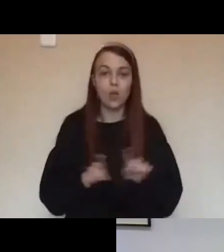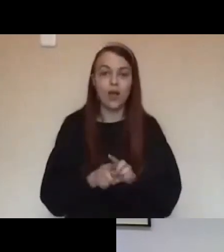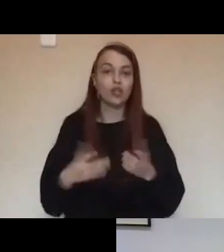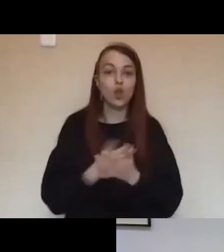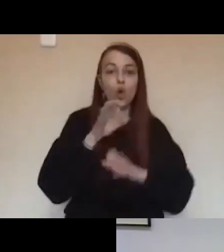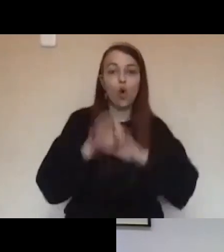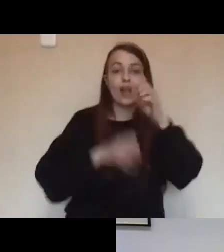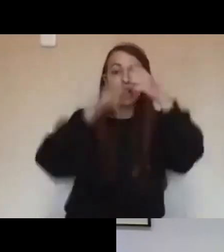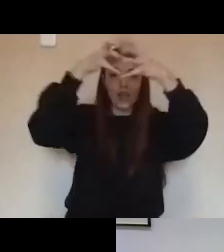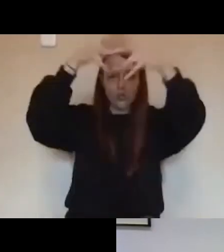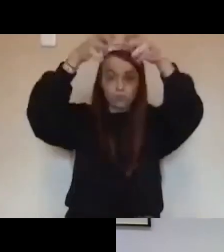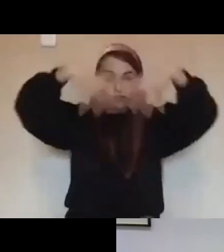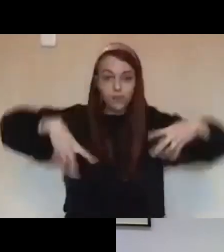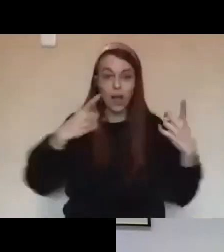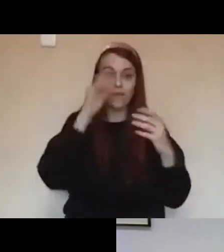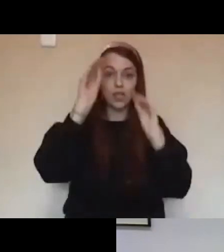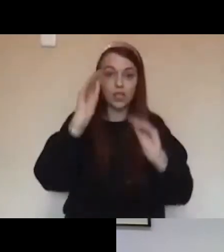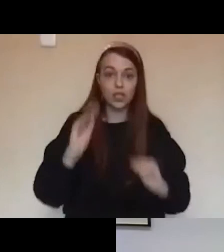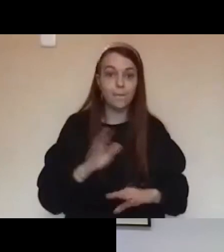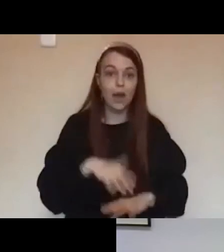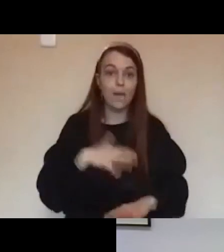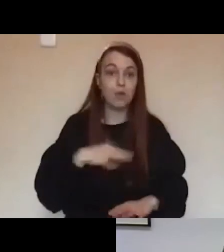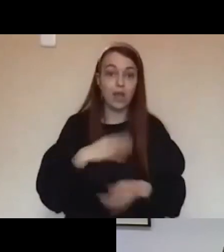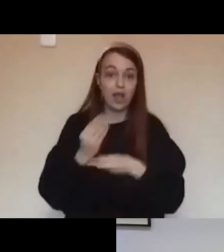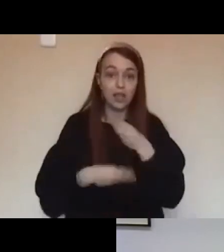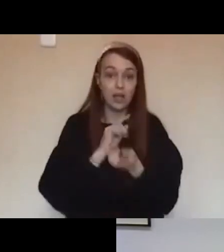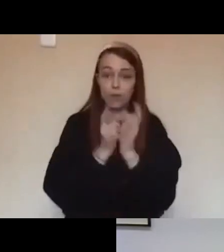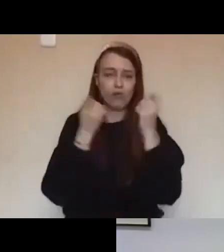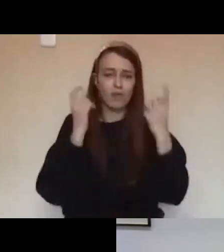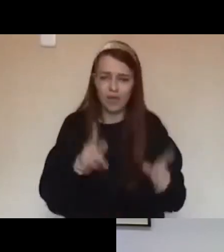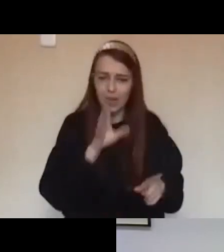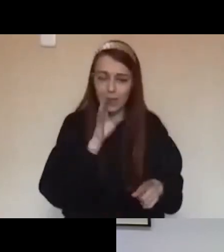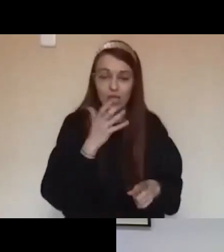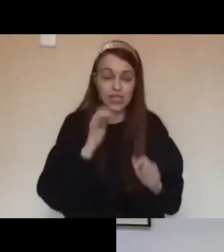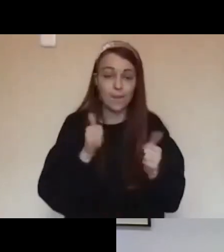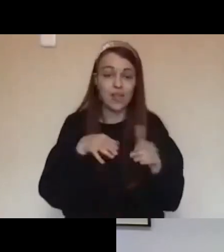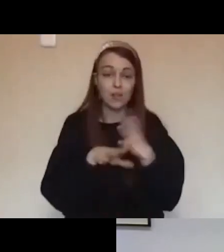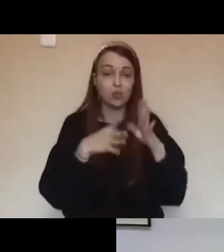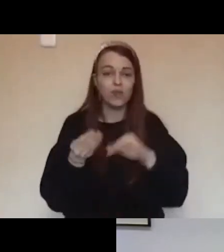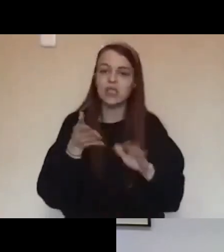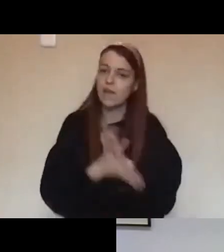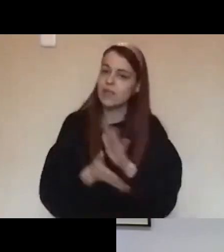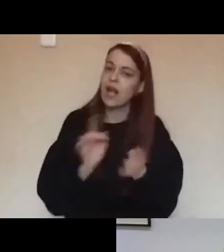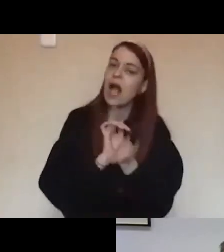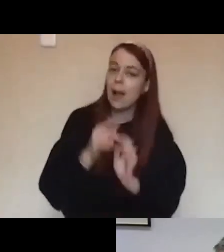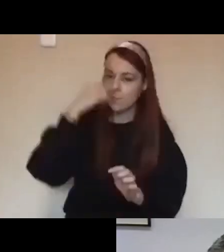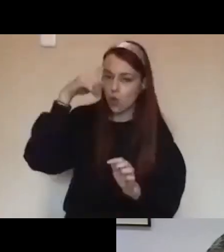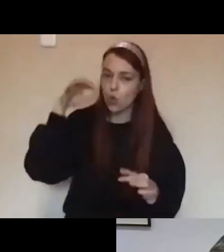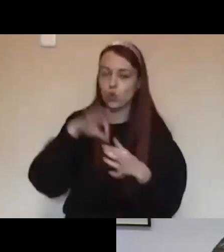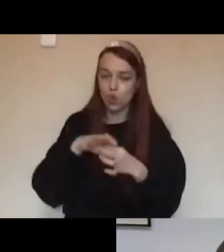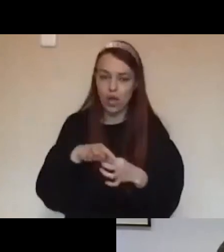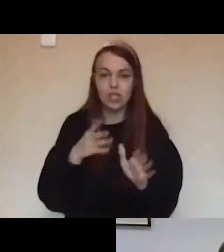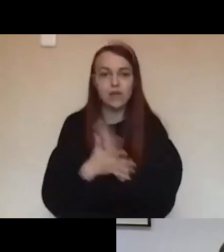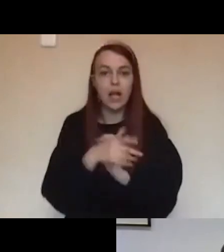organización para hacer este tipo de cambio cultural, porque introducir la accesibilidad es un cambio cultural. Significa que la gente se